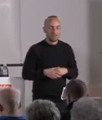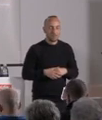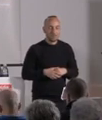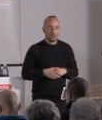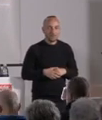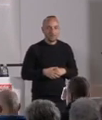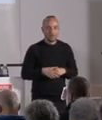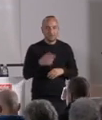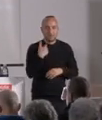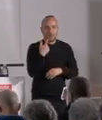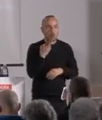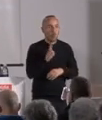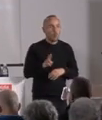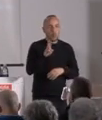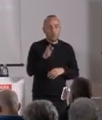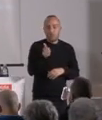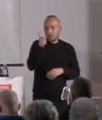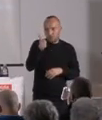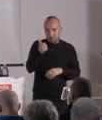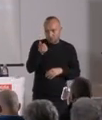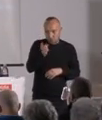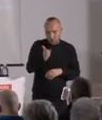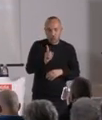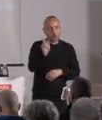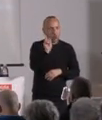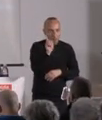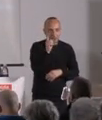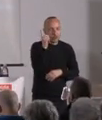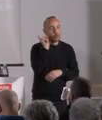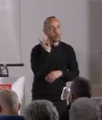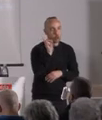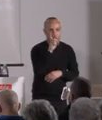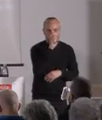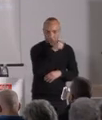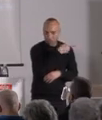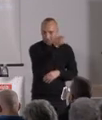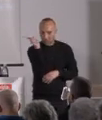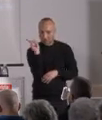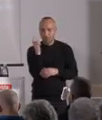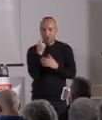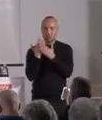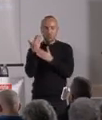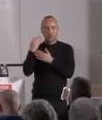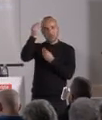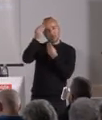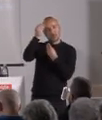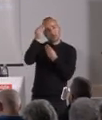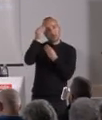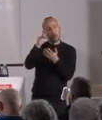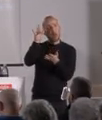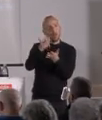No me voy a repetir y intentaré ser breve. Solo recordar que estos días pensaba que hace 20 años,